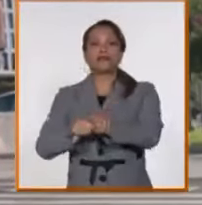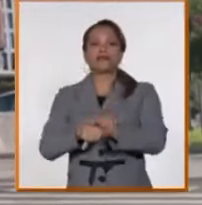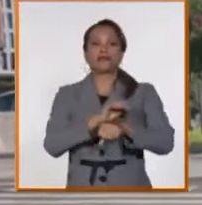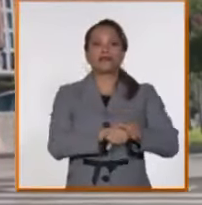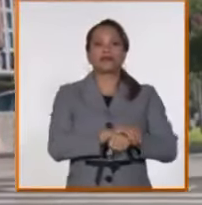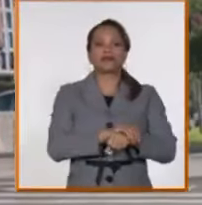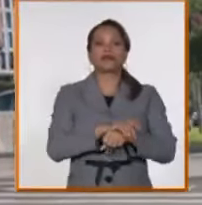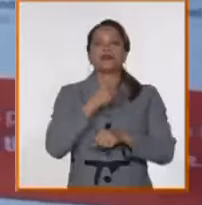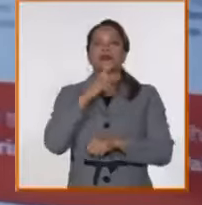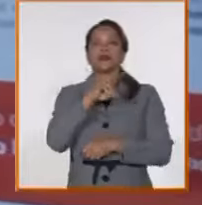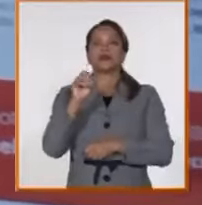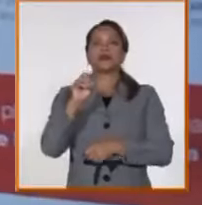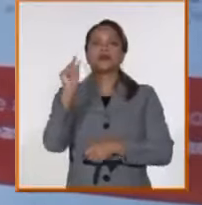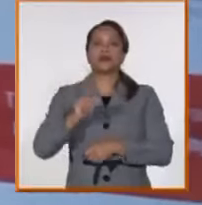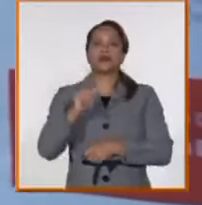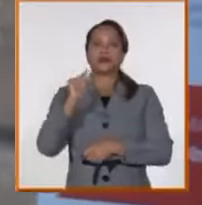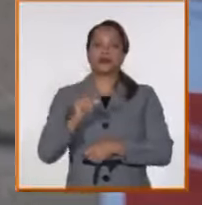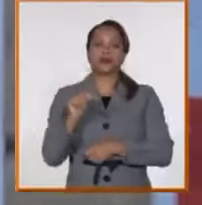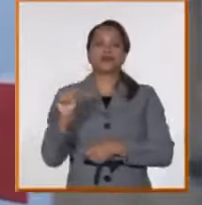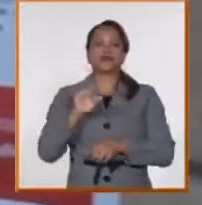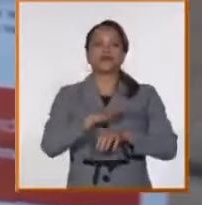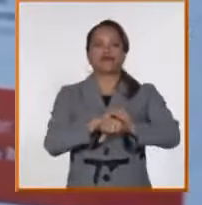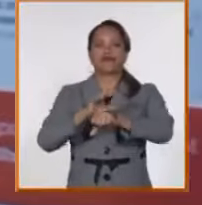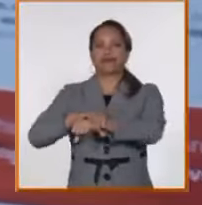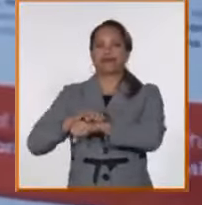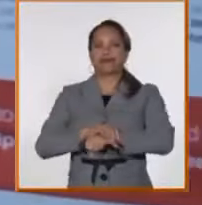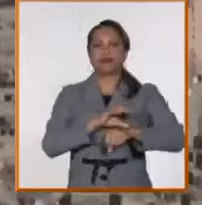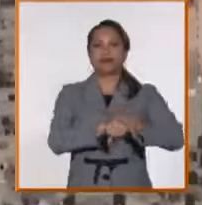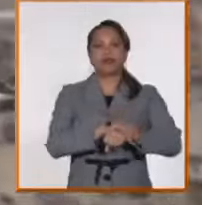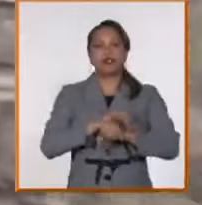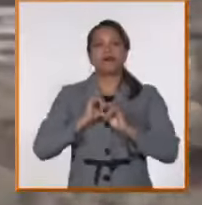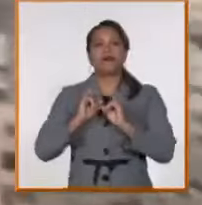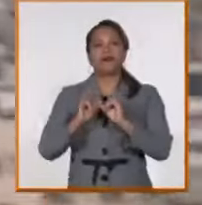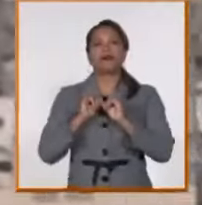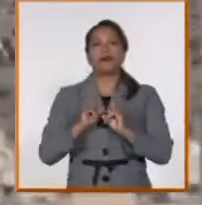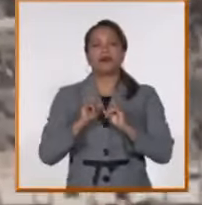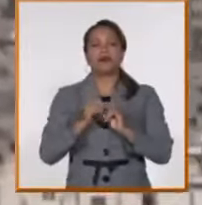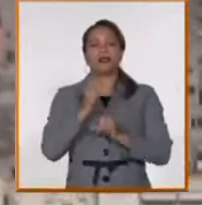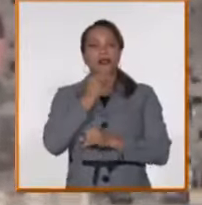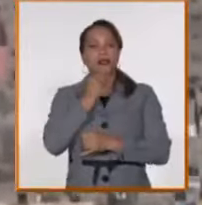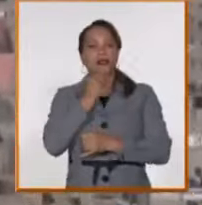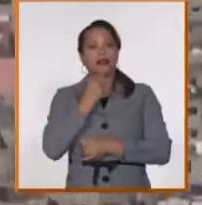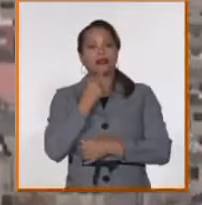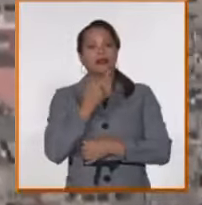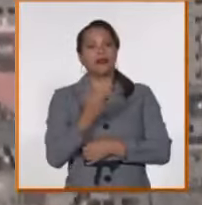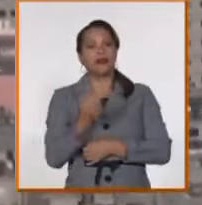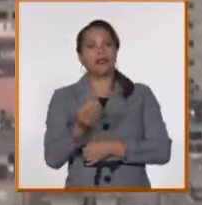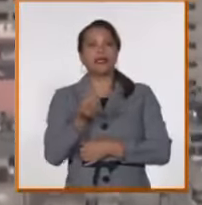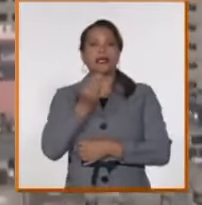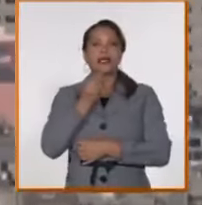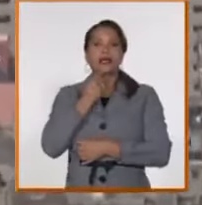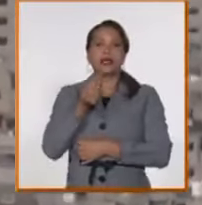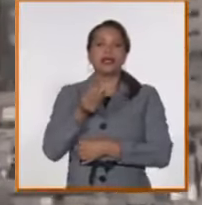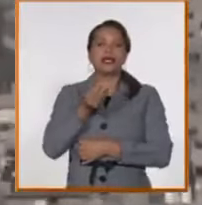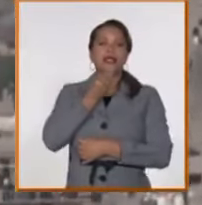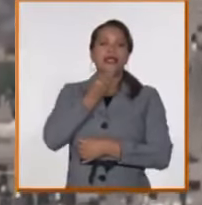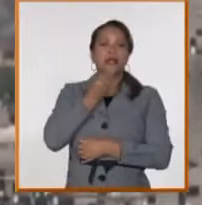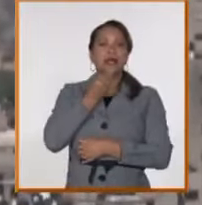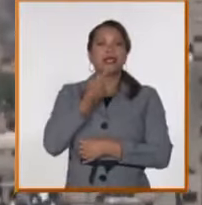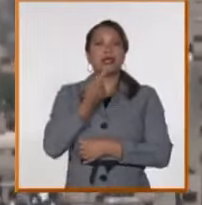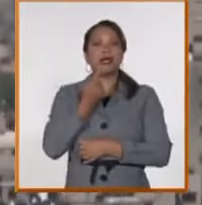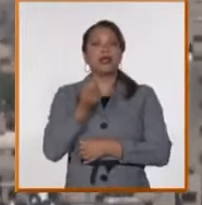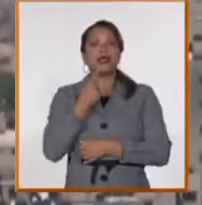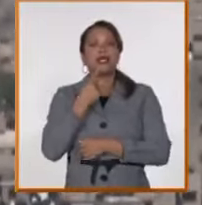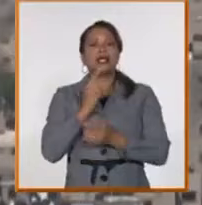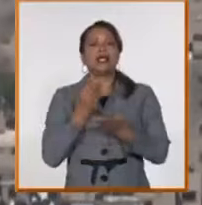como reenes a gaza de acuerdo con datos oficiales israelíes en respuesta Israel impuso un asedio total a la franja de